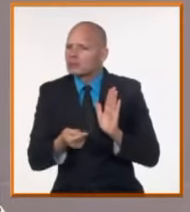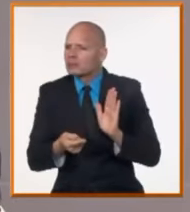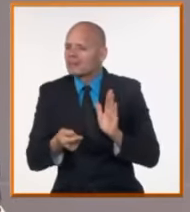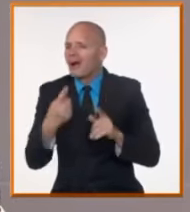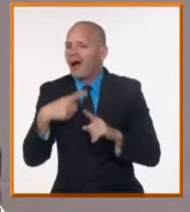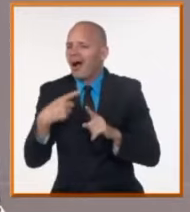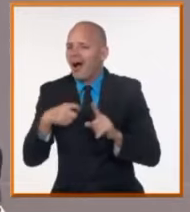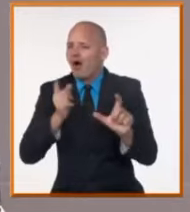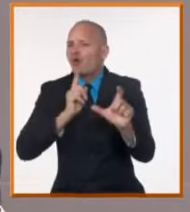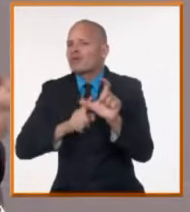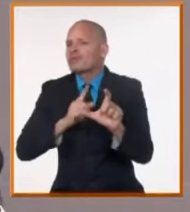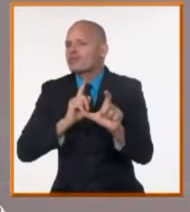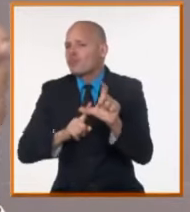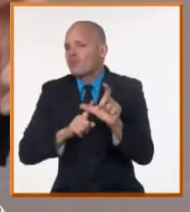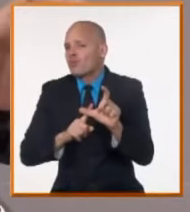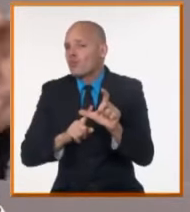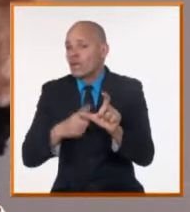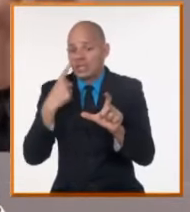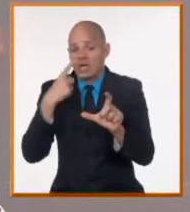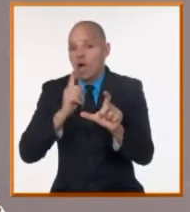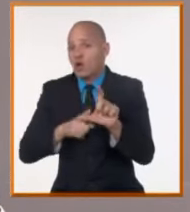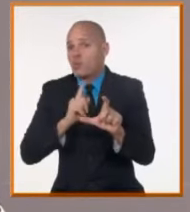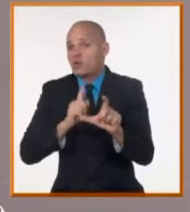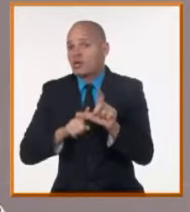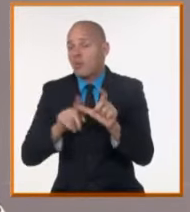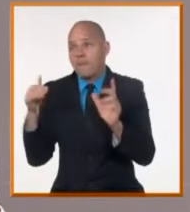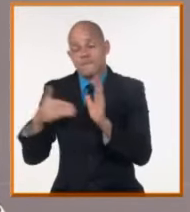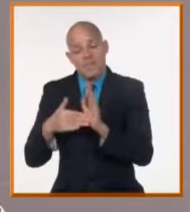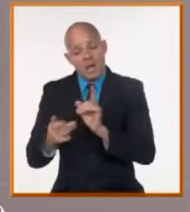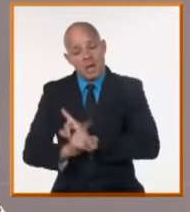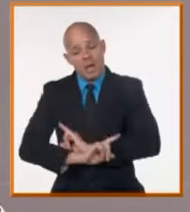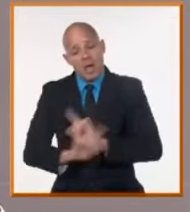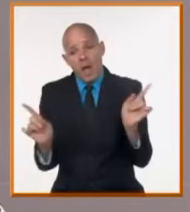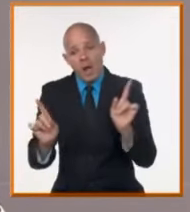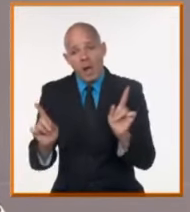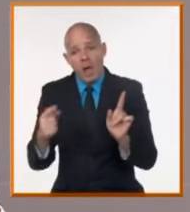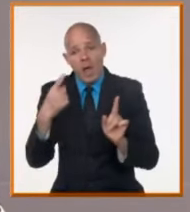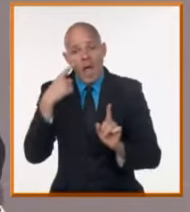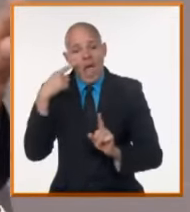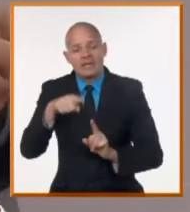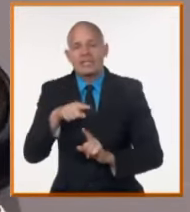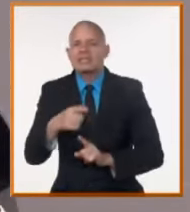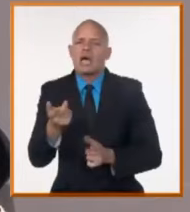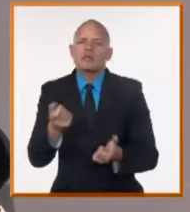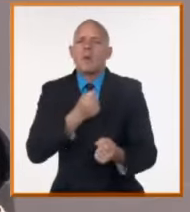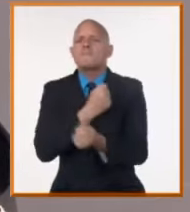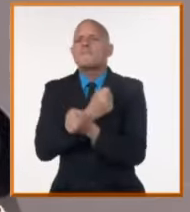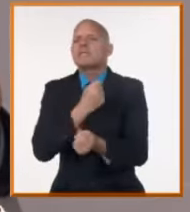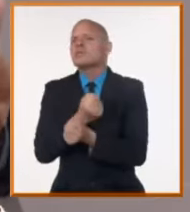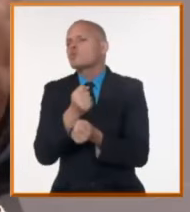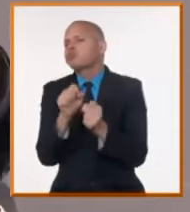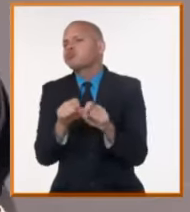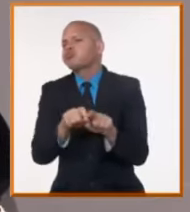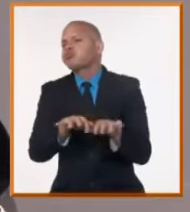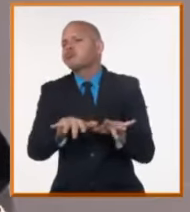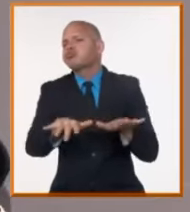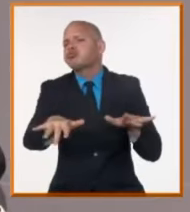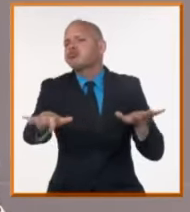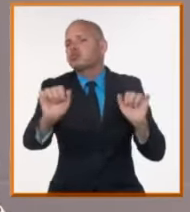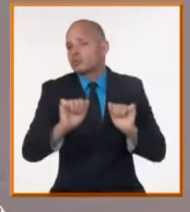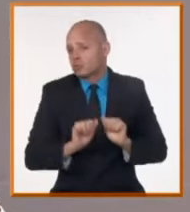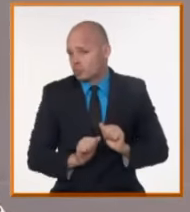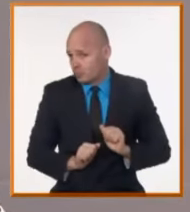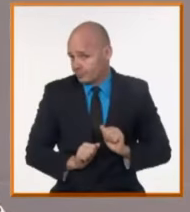extracontinentales. Las fuerzas socialistas eran el gran peligro, la gran amenaza para América Latina, entendiendo Estados Unidos